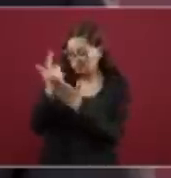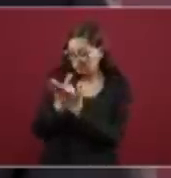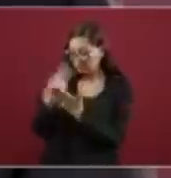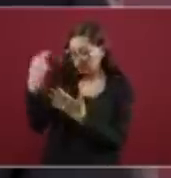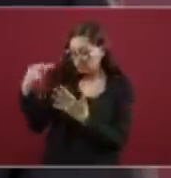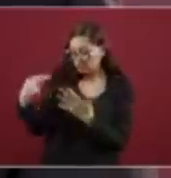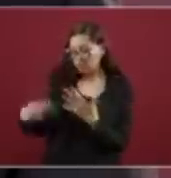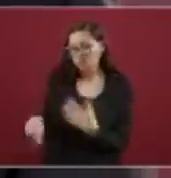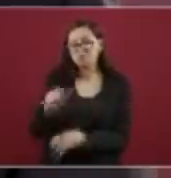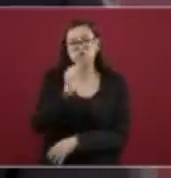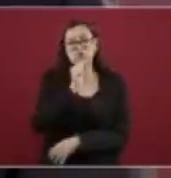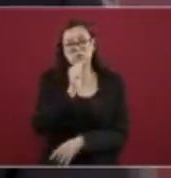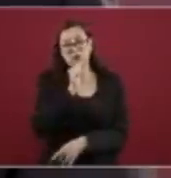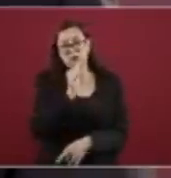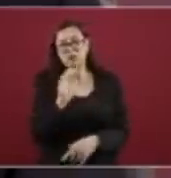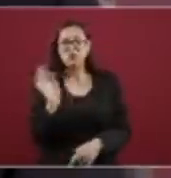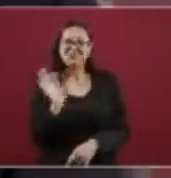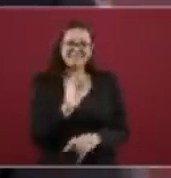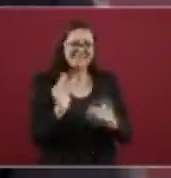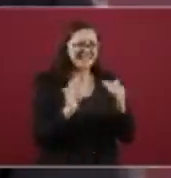o no se les ha encontrado